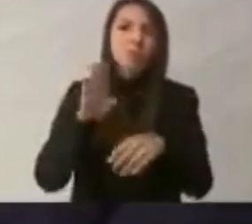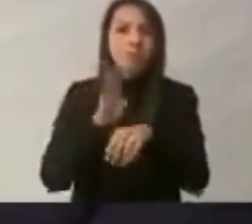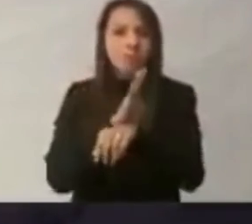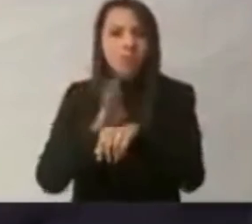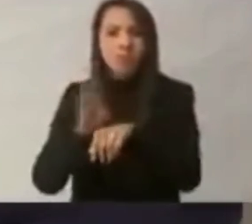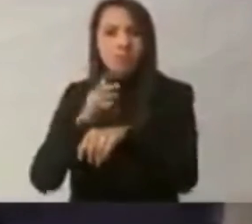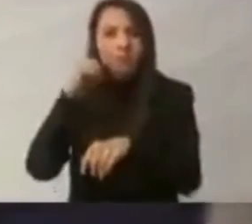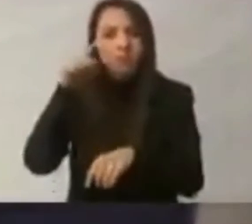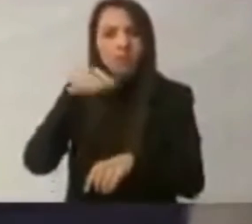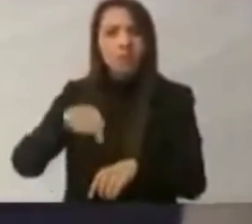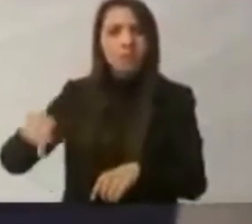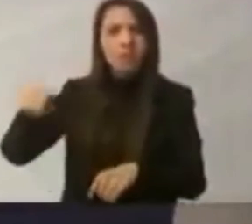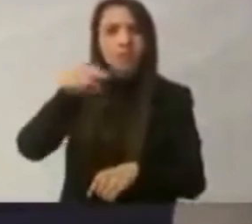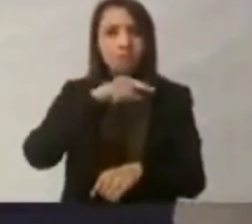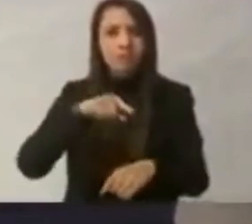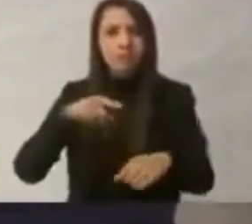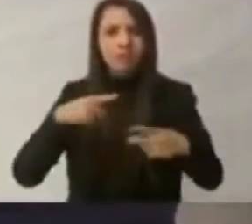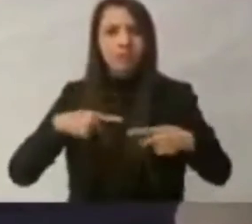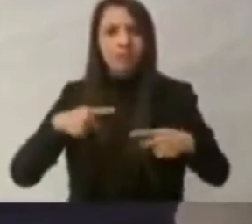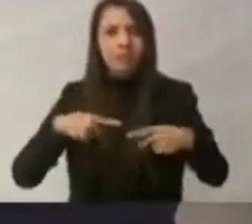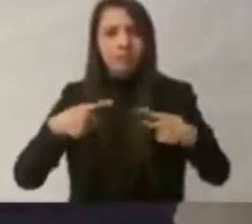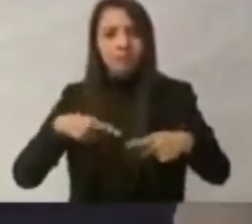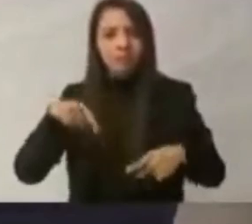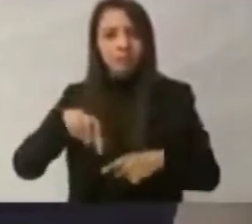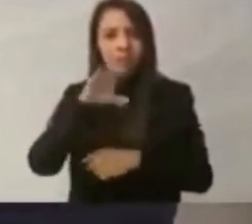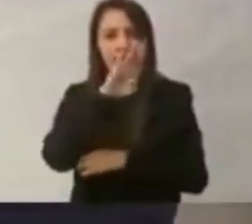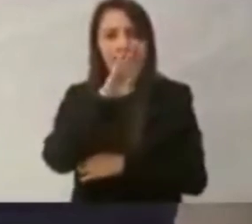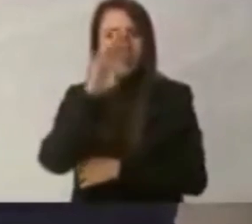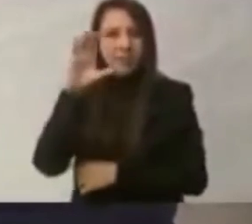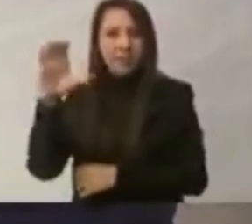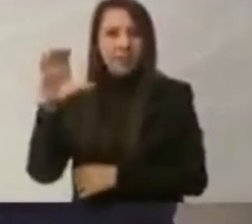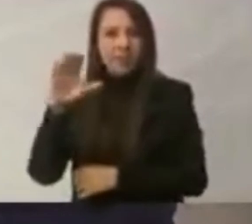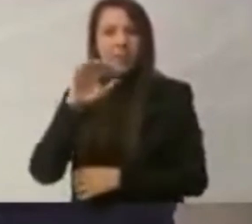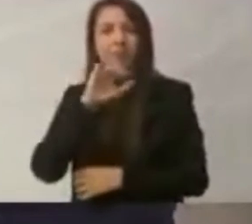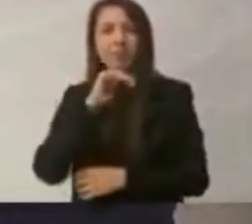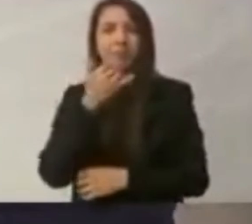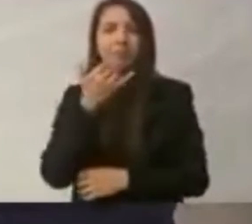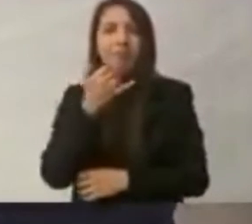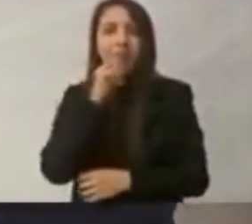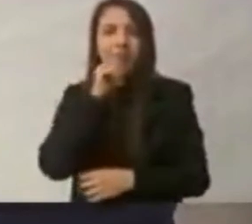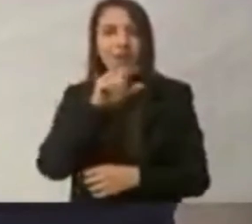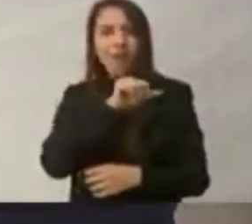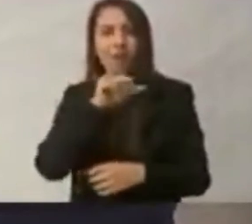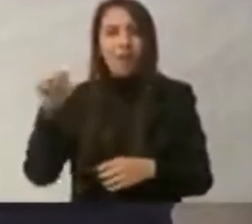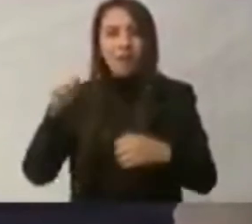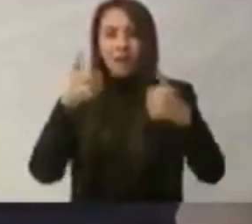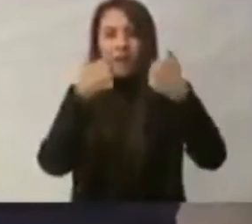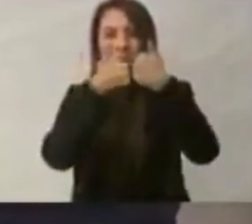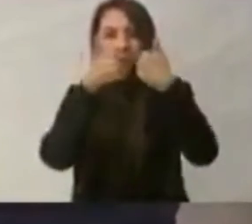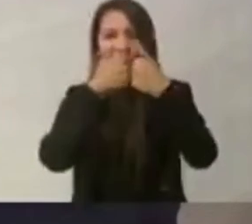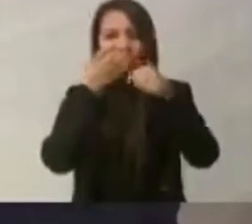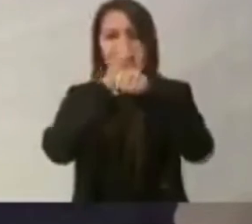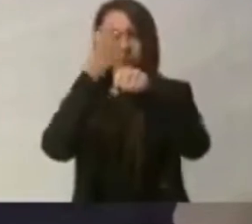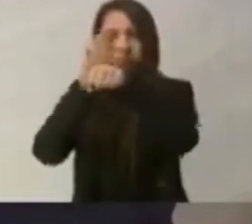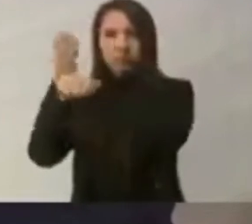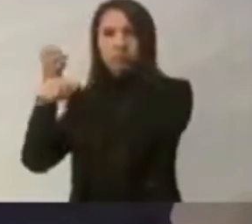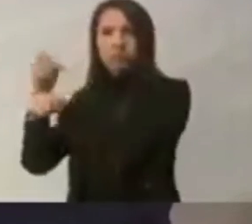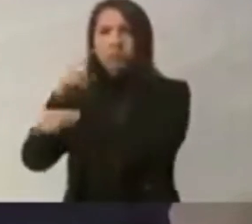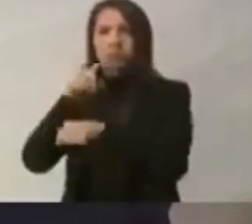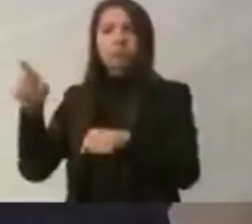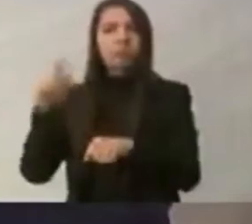población de Baja California y de los estados fronterizos, se refrenda. Eso